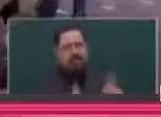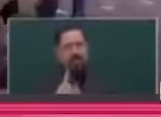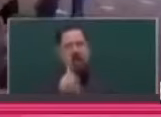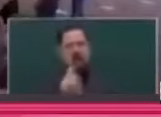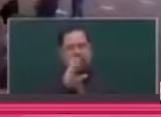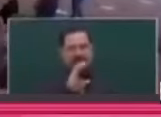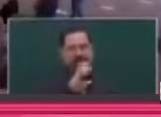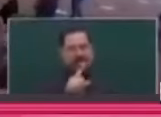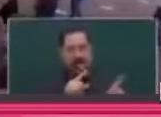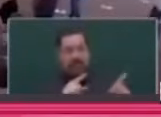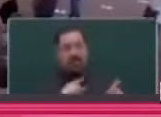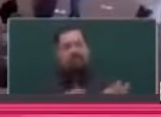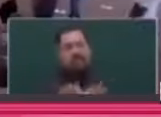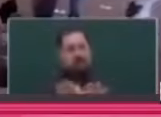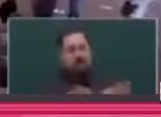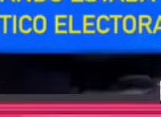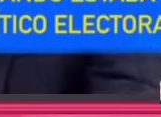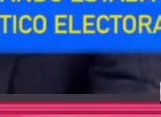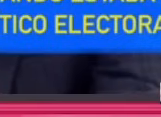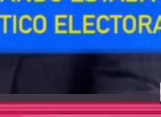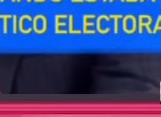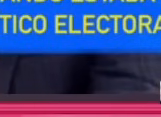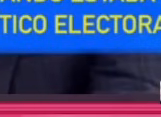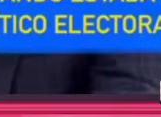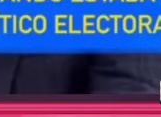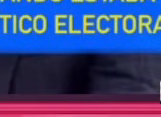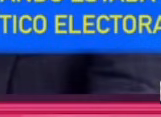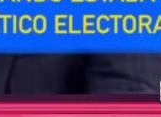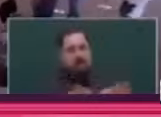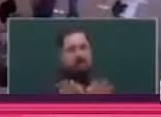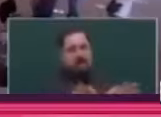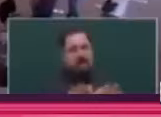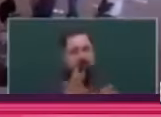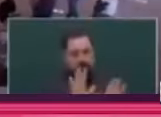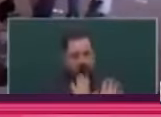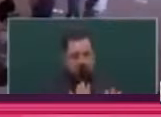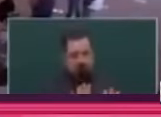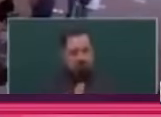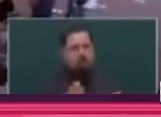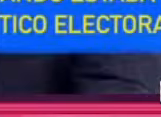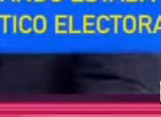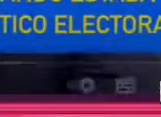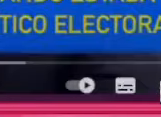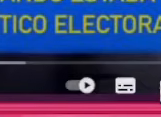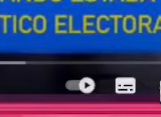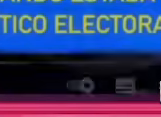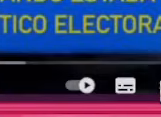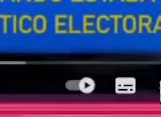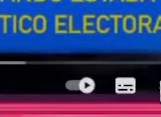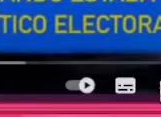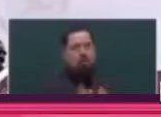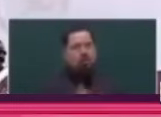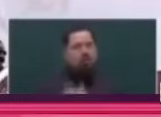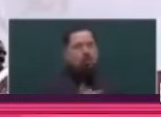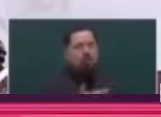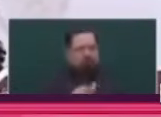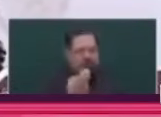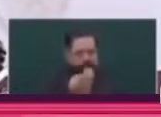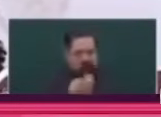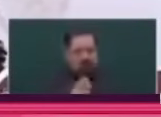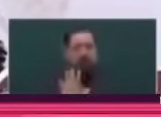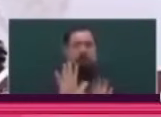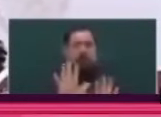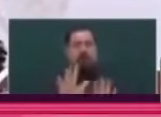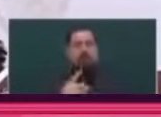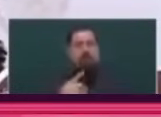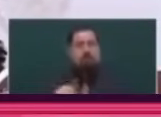así salen los medios de comunicación a lanzar estos comunicados lamentables sobre pues su muerte trágica,